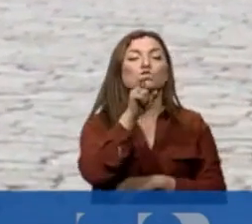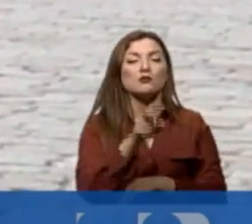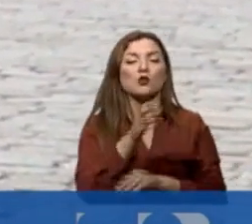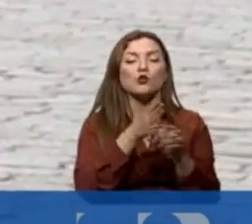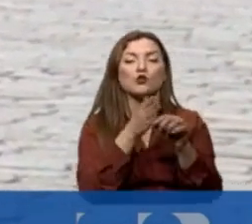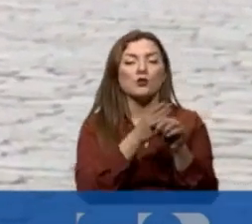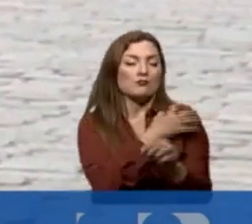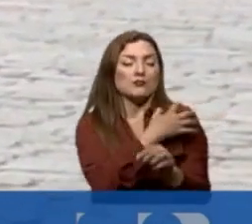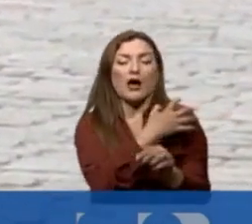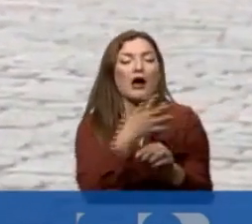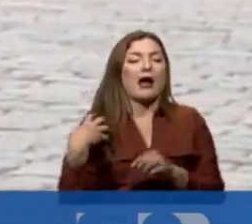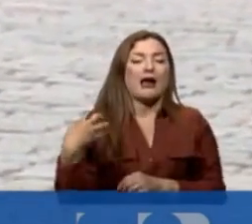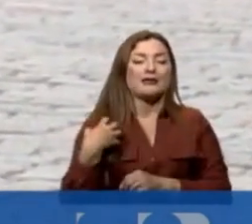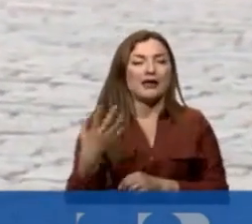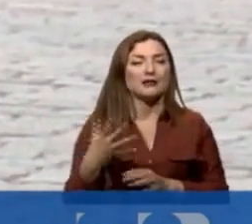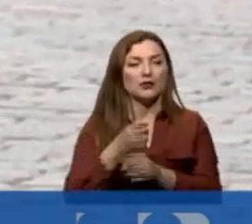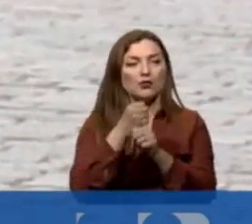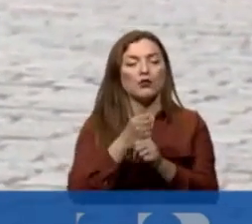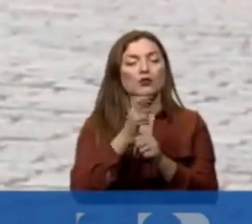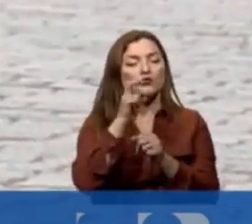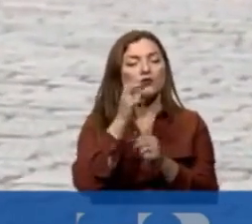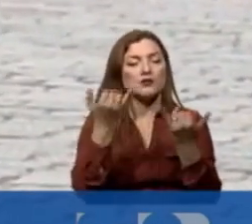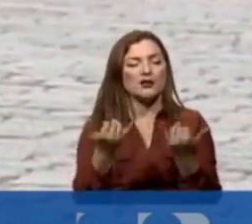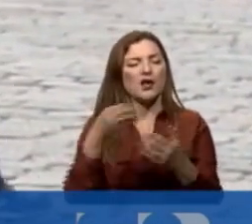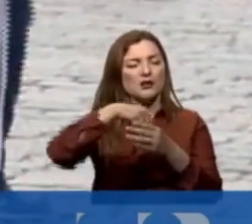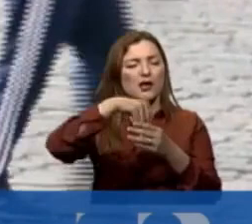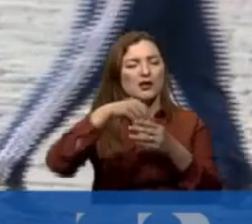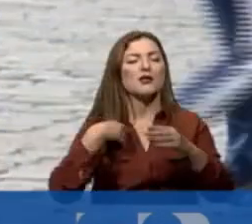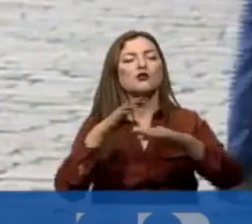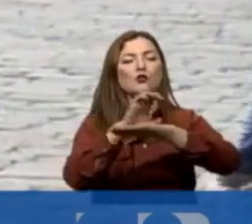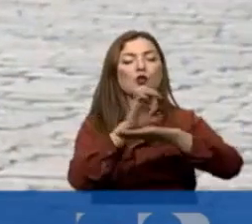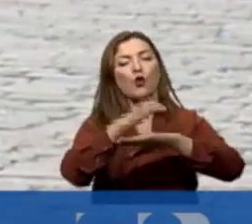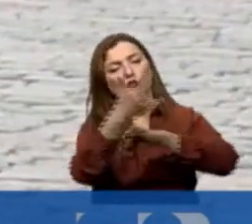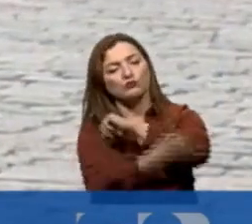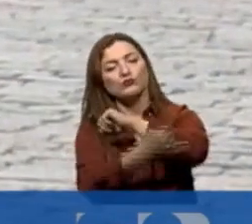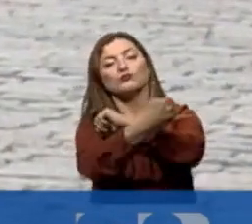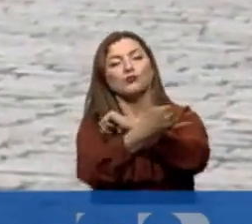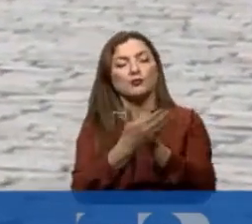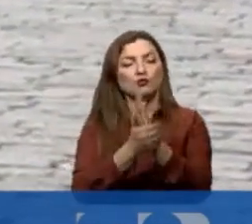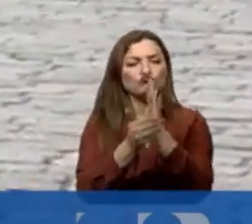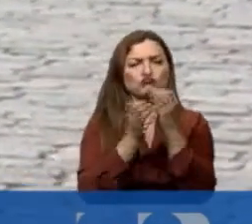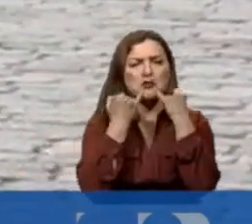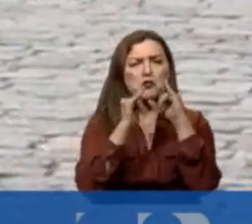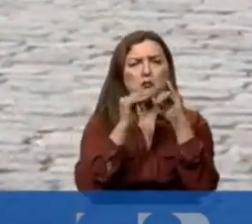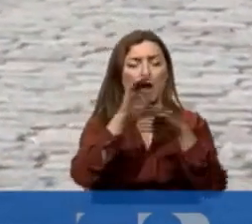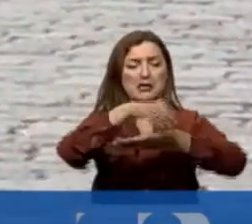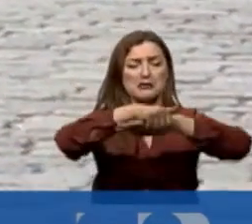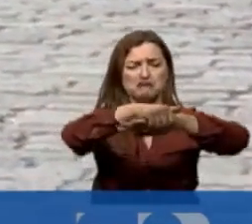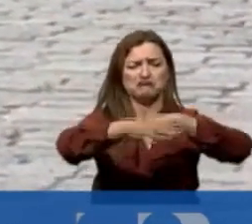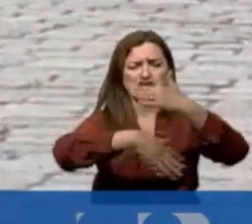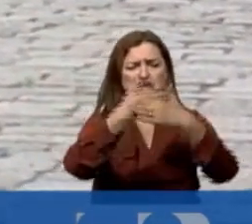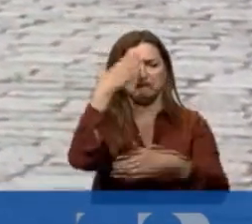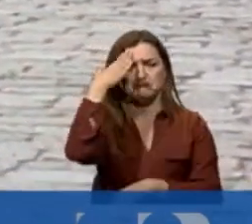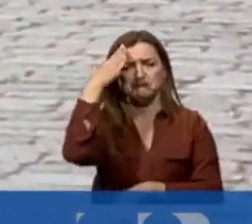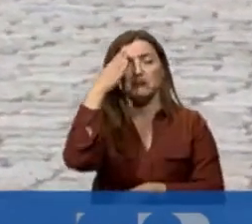la parte de seguridad de turistas nacionales y extranjeros. Aquí está personal capacitado en el idioma inglés, idioma universal de